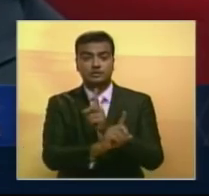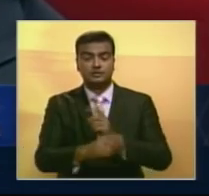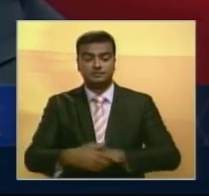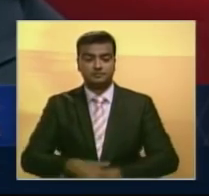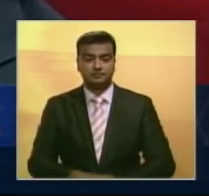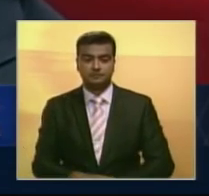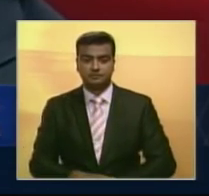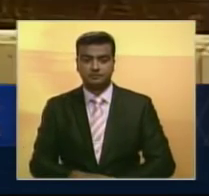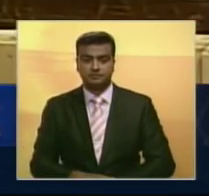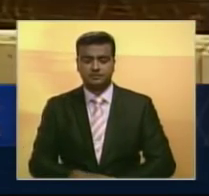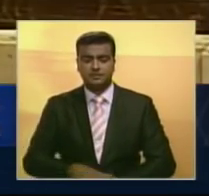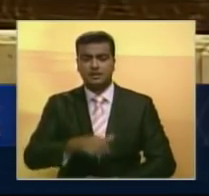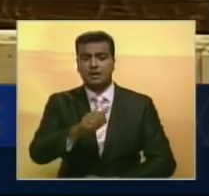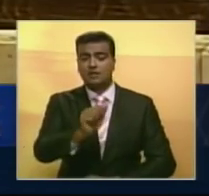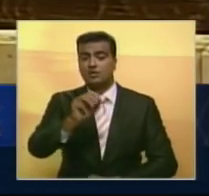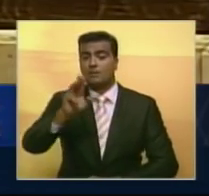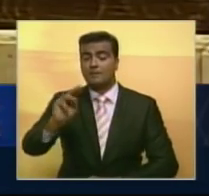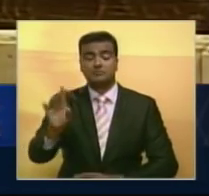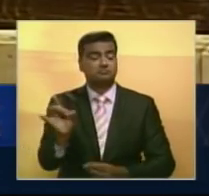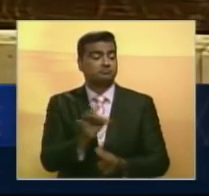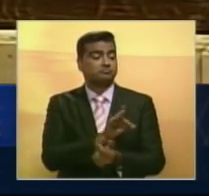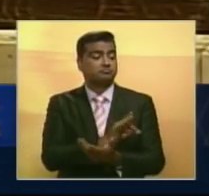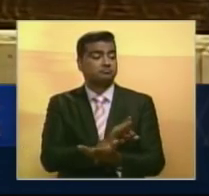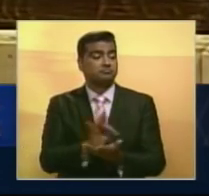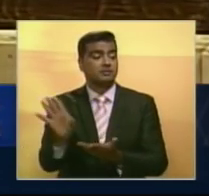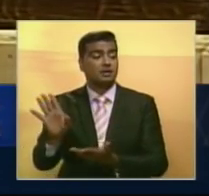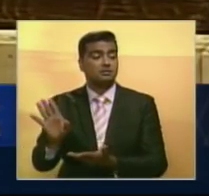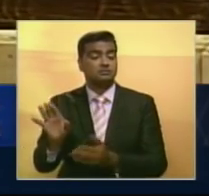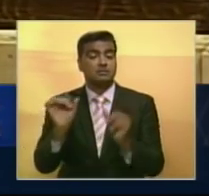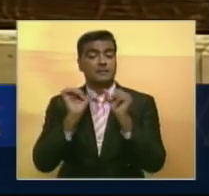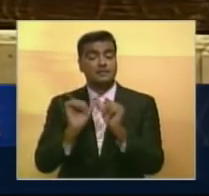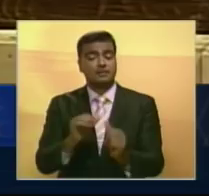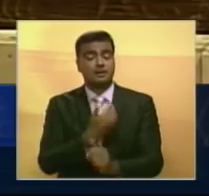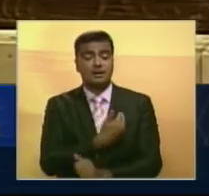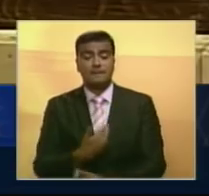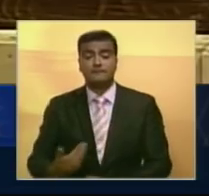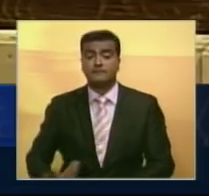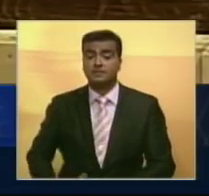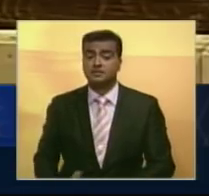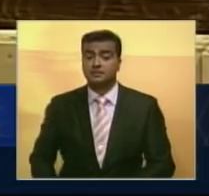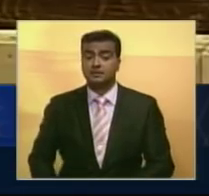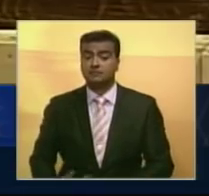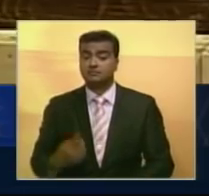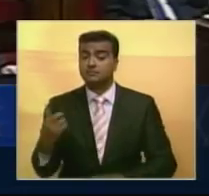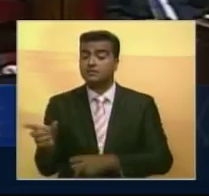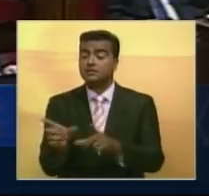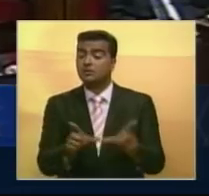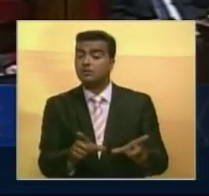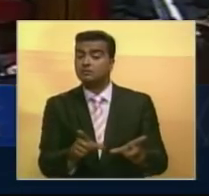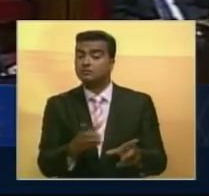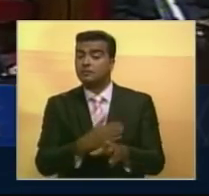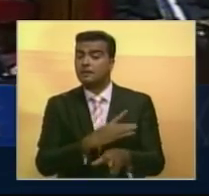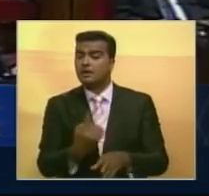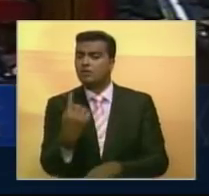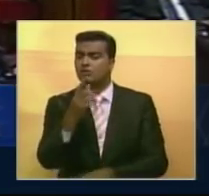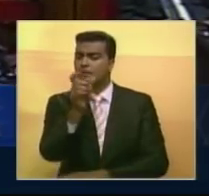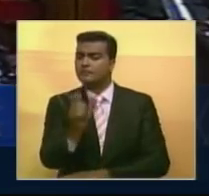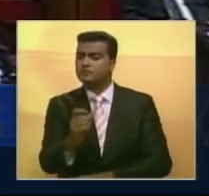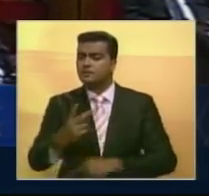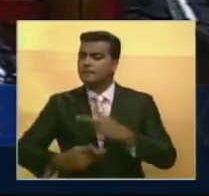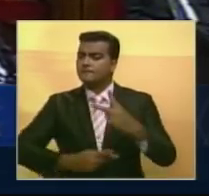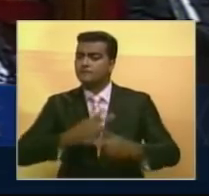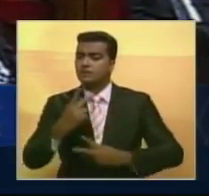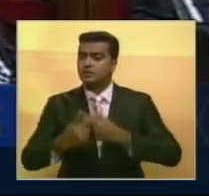Su antecesor, Artur Mas, abandonó sus aspiraciones a mantener la presidencia catalana luego de que uno de los partidos